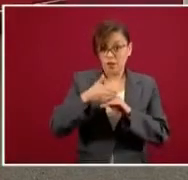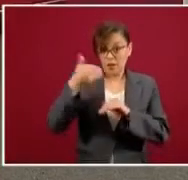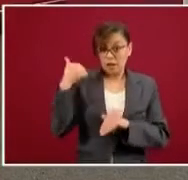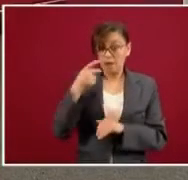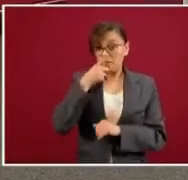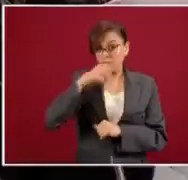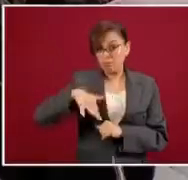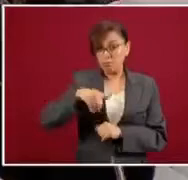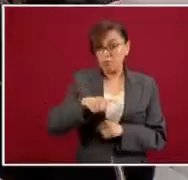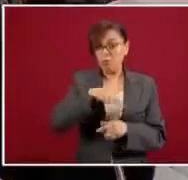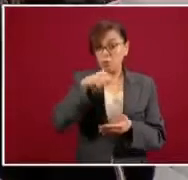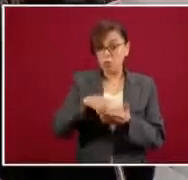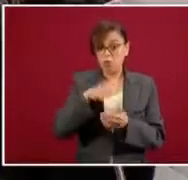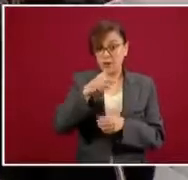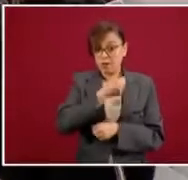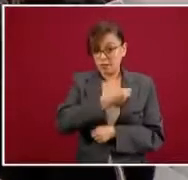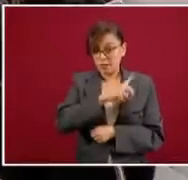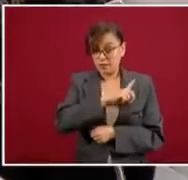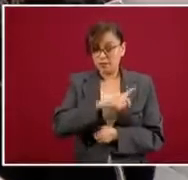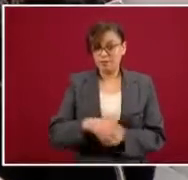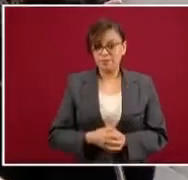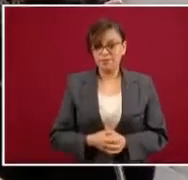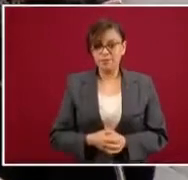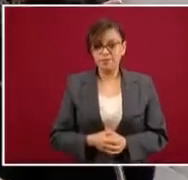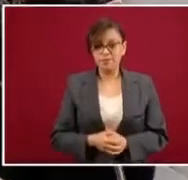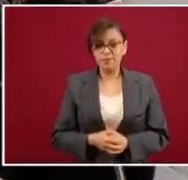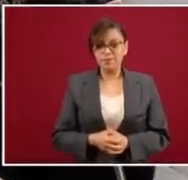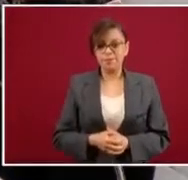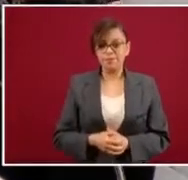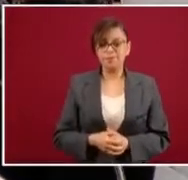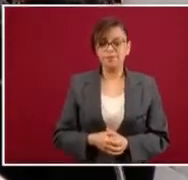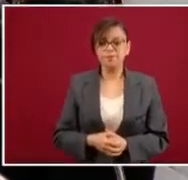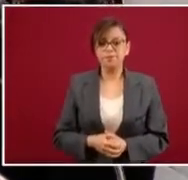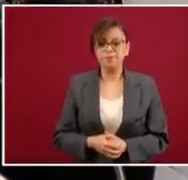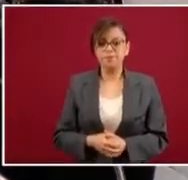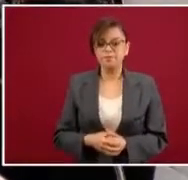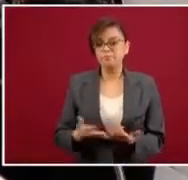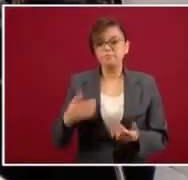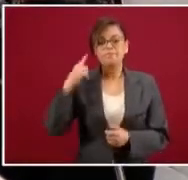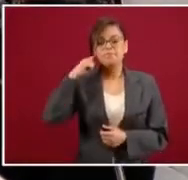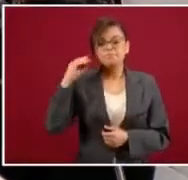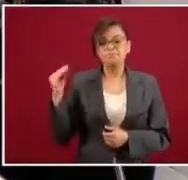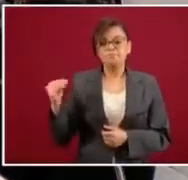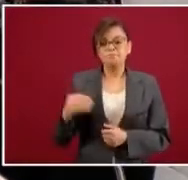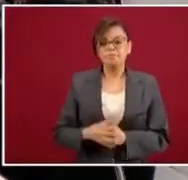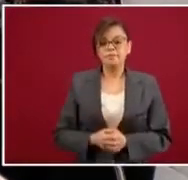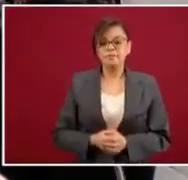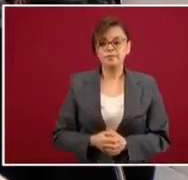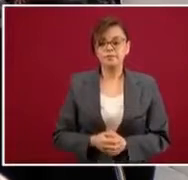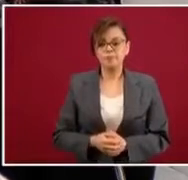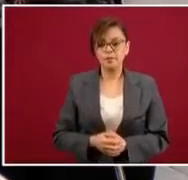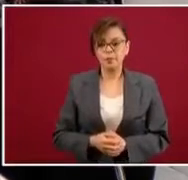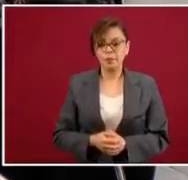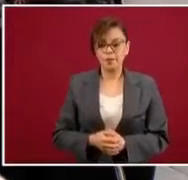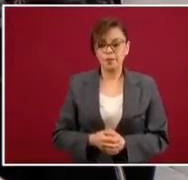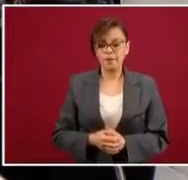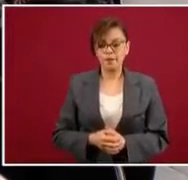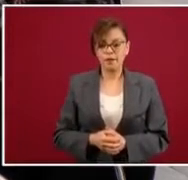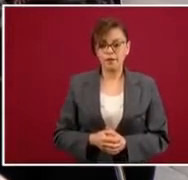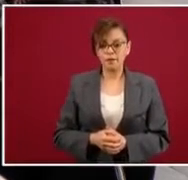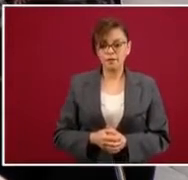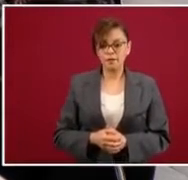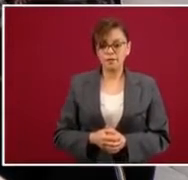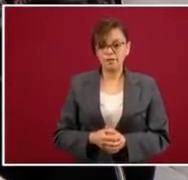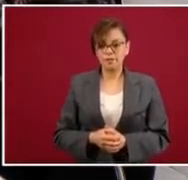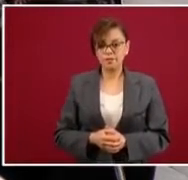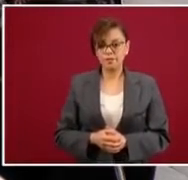mismo. O sea, entiendo que algunos hospitales, para no tener a los familiares afuera, les están hablando ya directamente al familiar para saber el